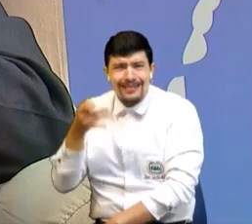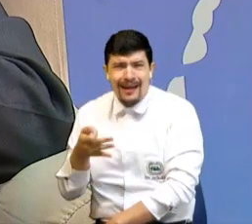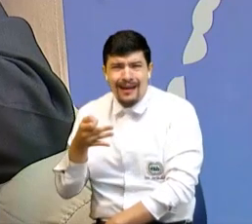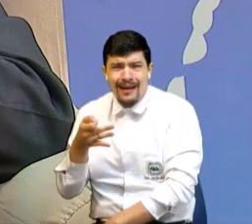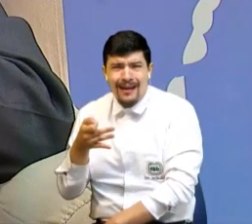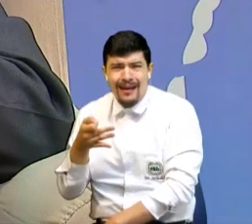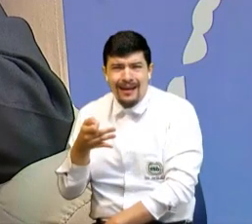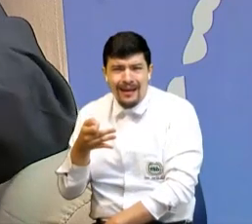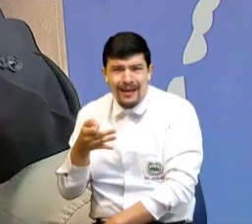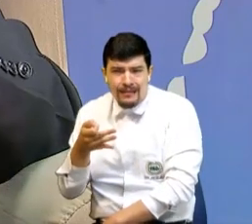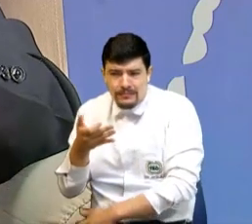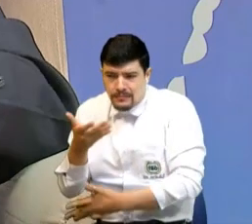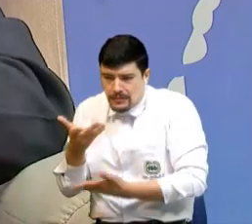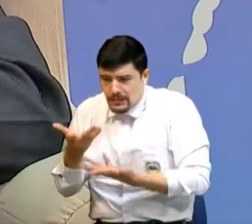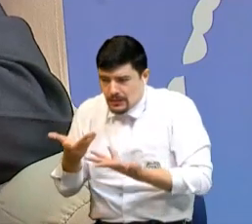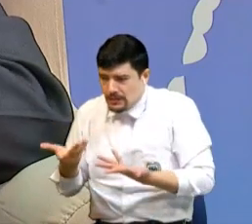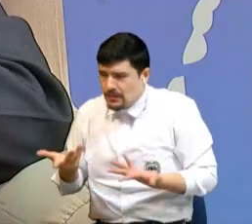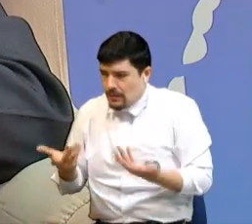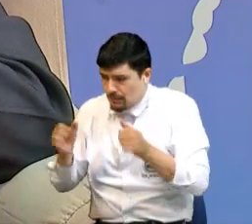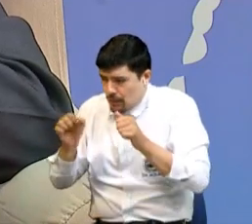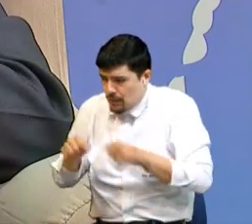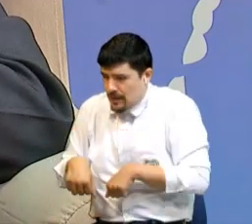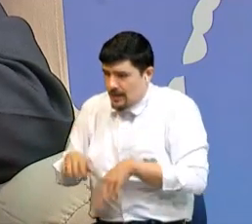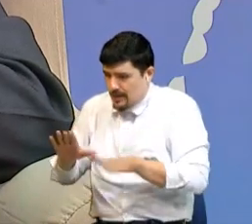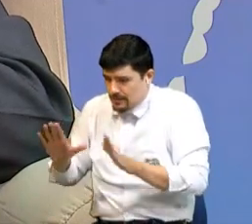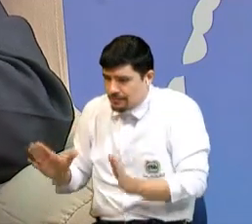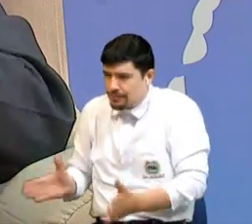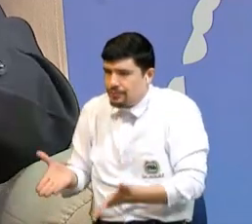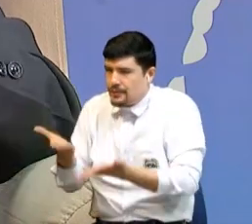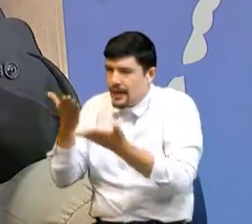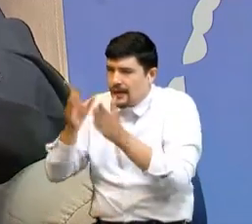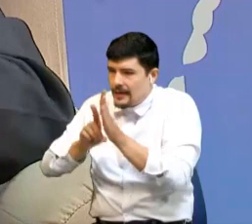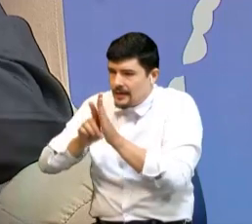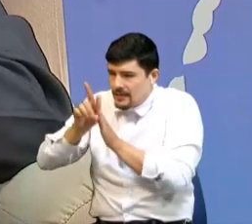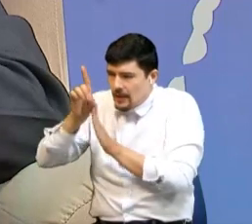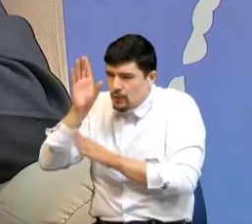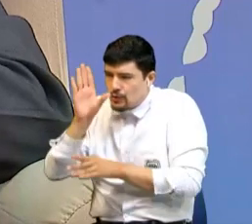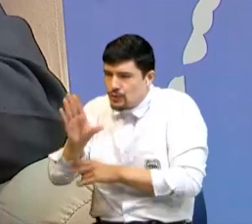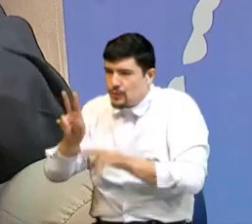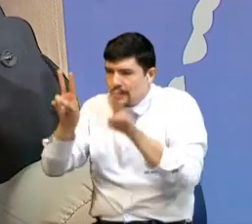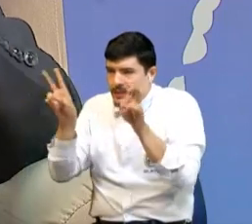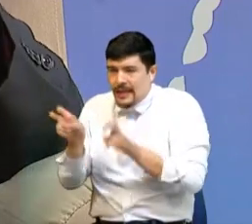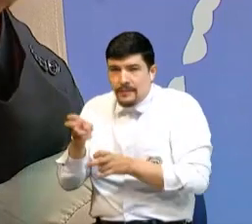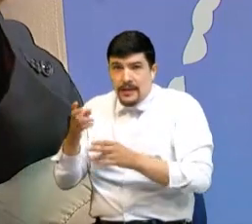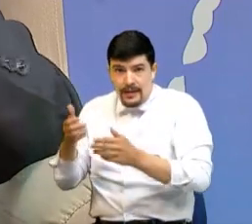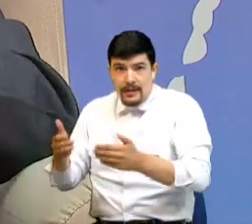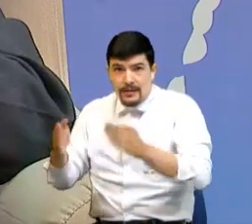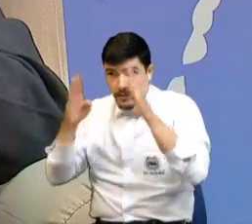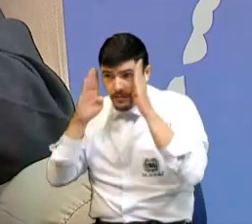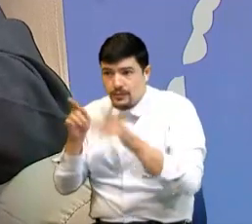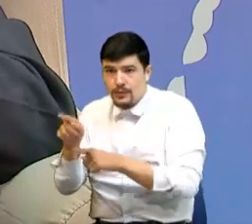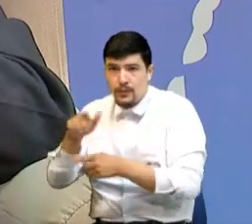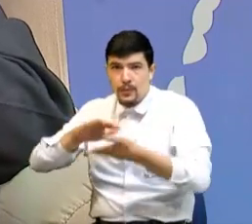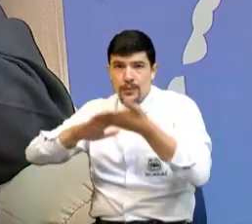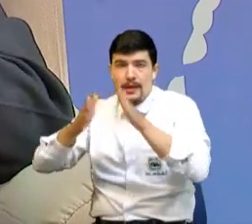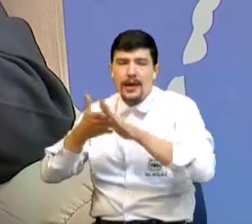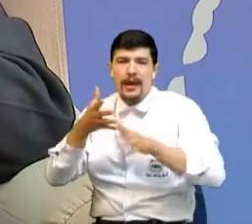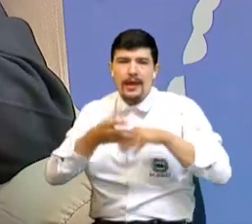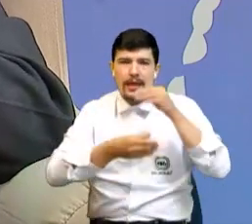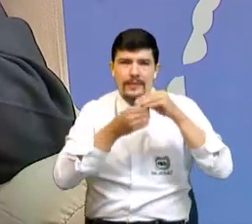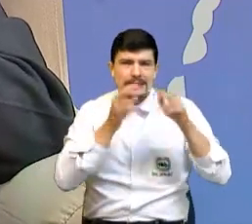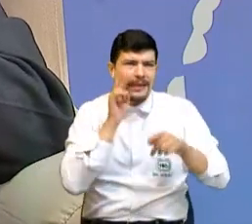de sacar adelante estos temas. De ello vemos que el mismo Instituto